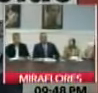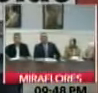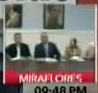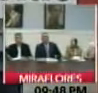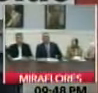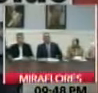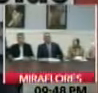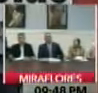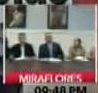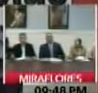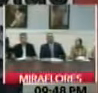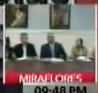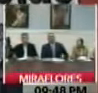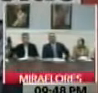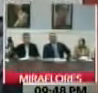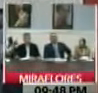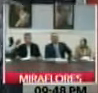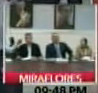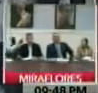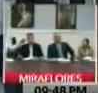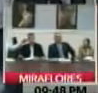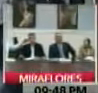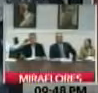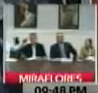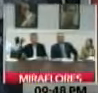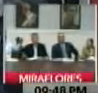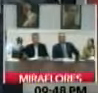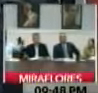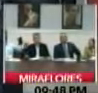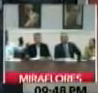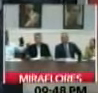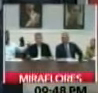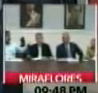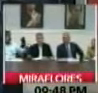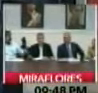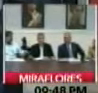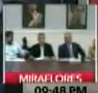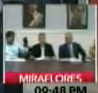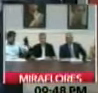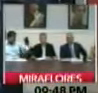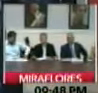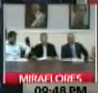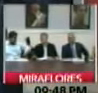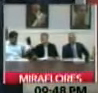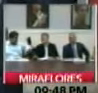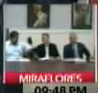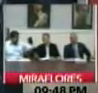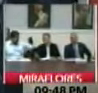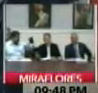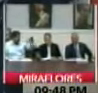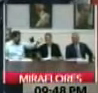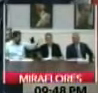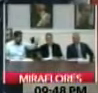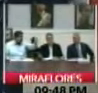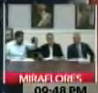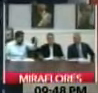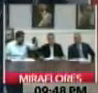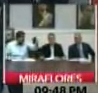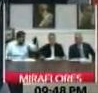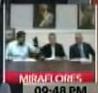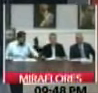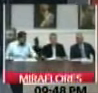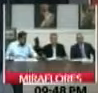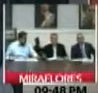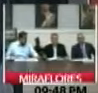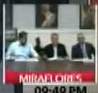Secuestran autobús y arrollan a policía. Un grupo de encapuchados se apoderó de una unidad de transporte de expresos Barinas y embistió un cordón policial que intentaba